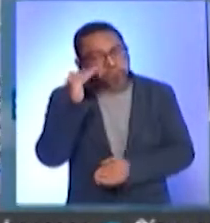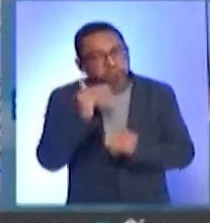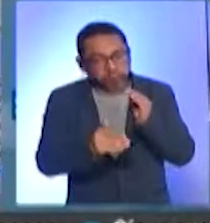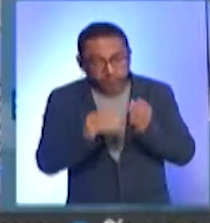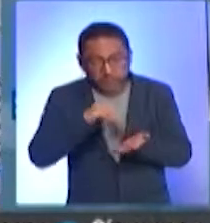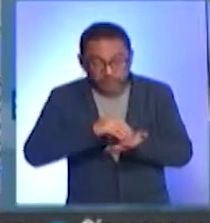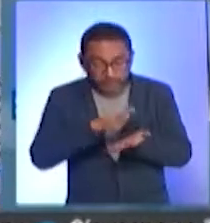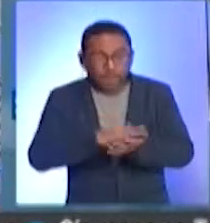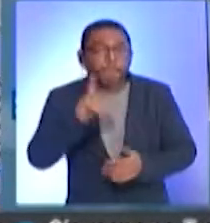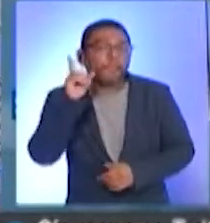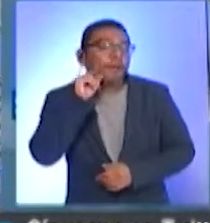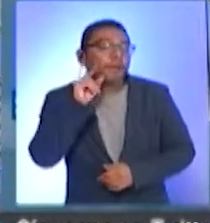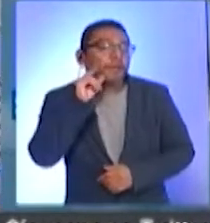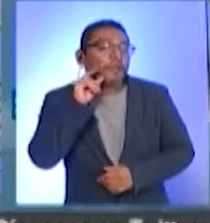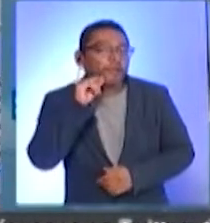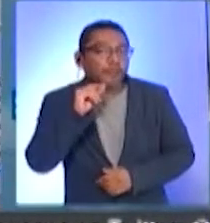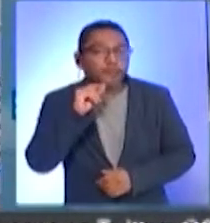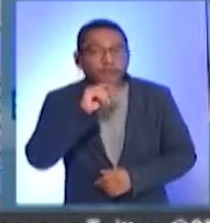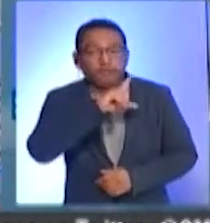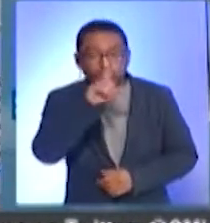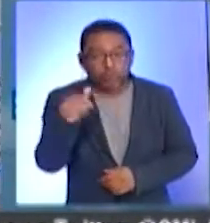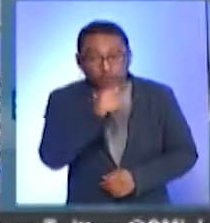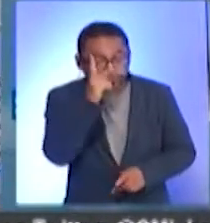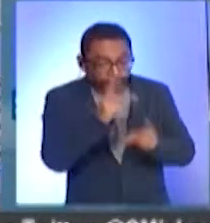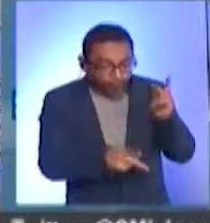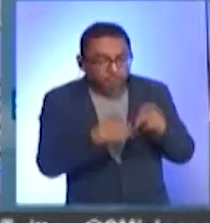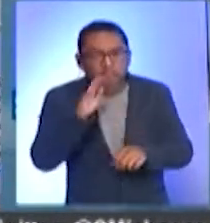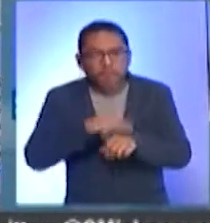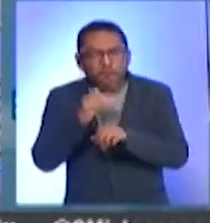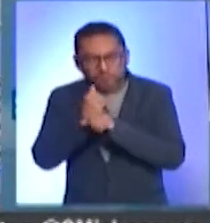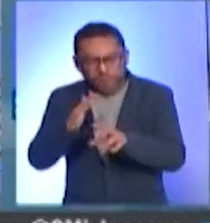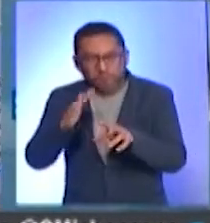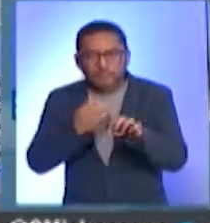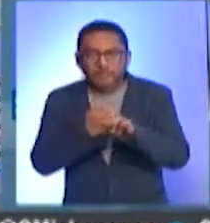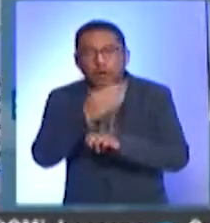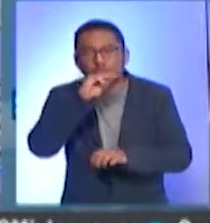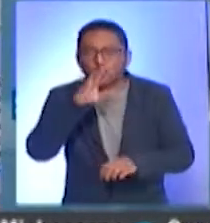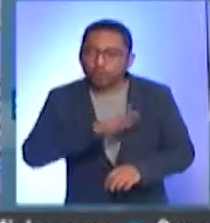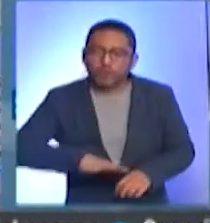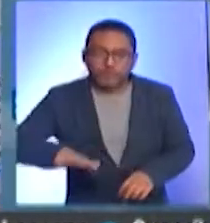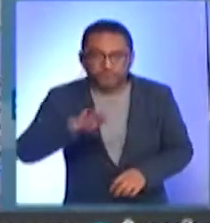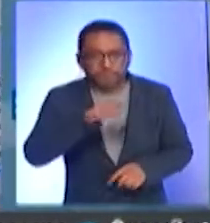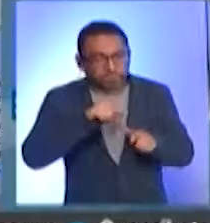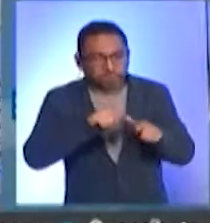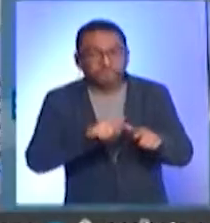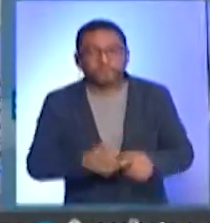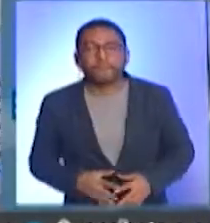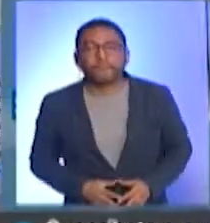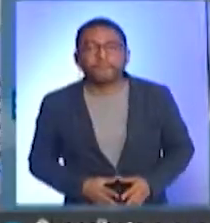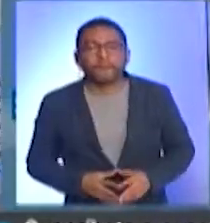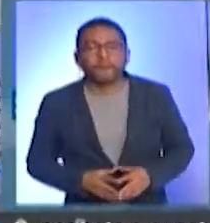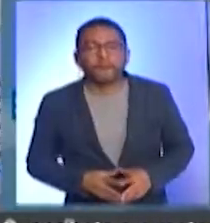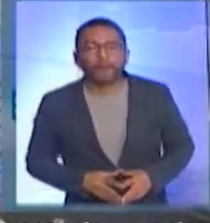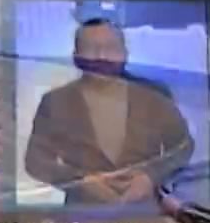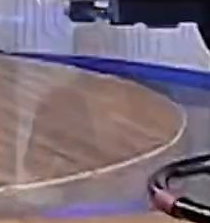el día de mañana después de la pausa de más información para todo el estado de michoacán